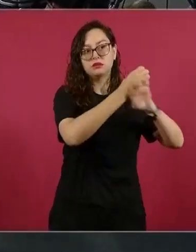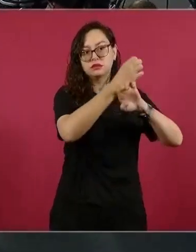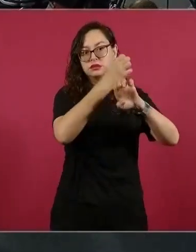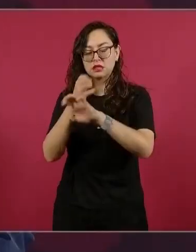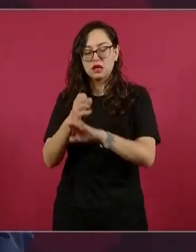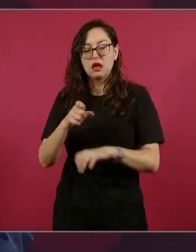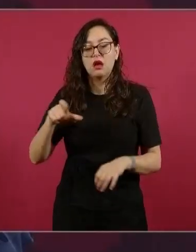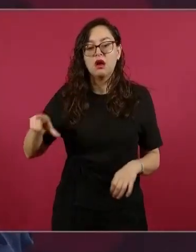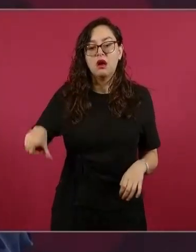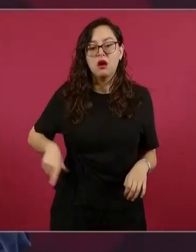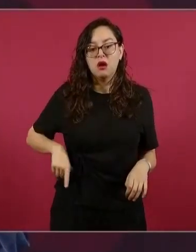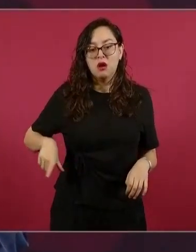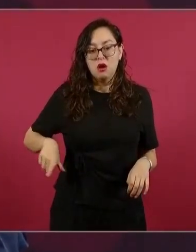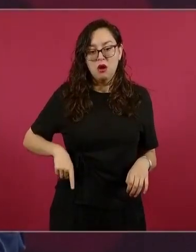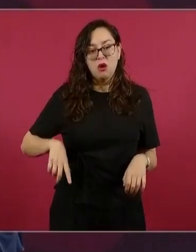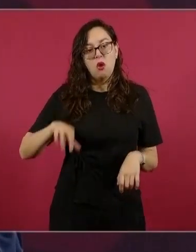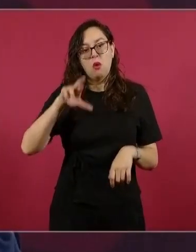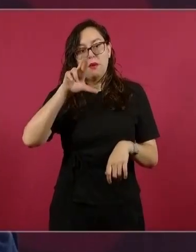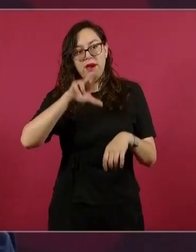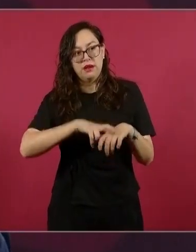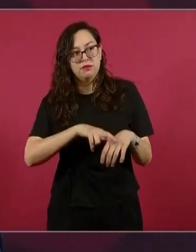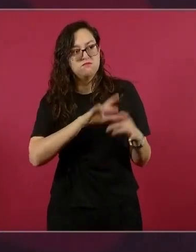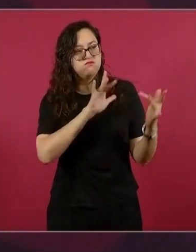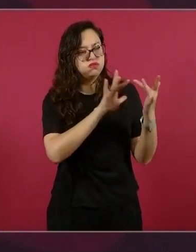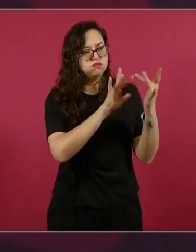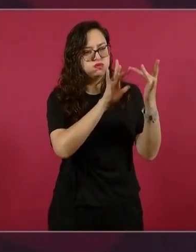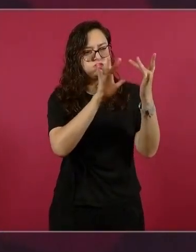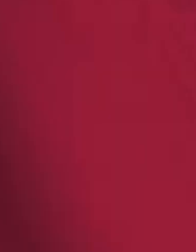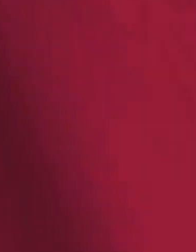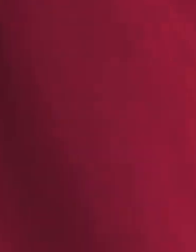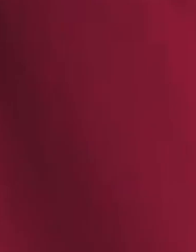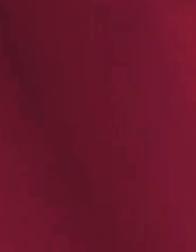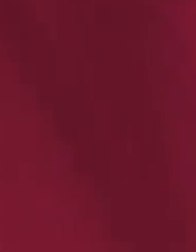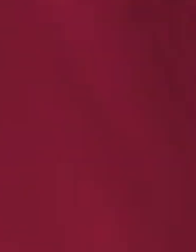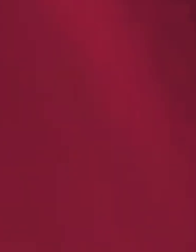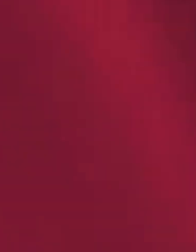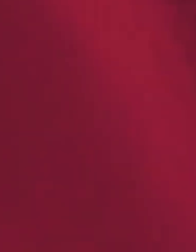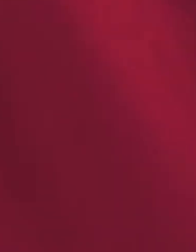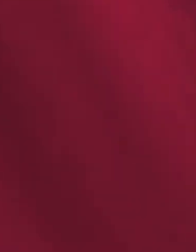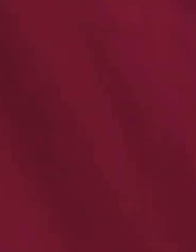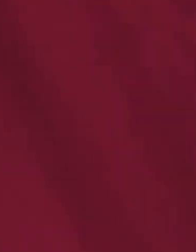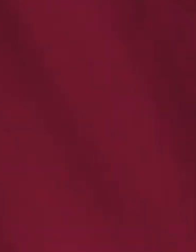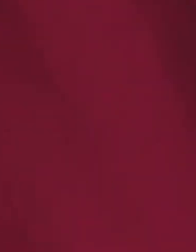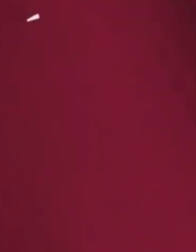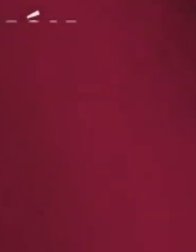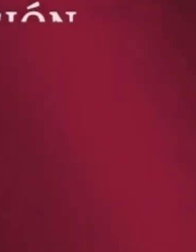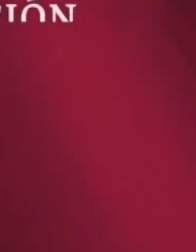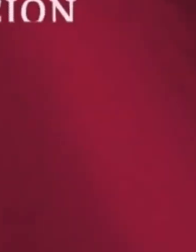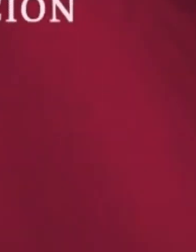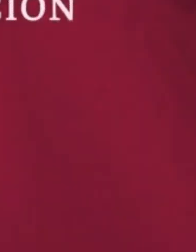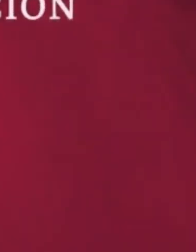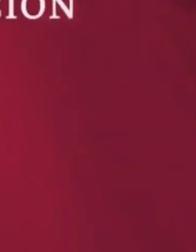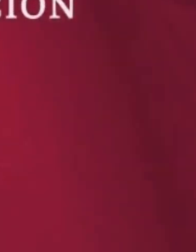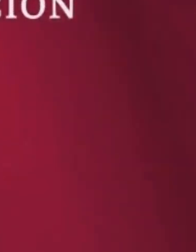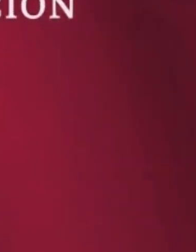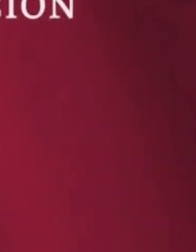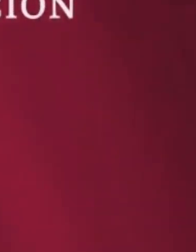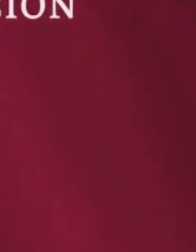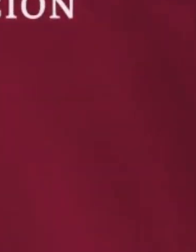de 8 estados de la República. Gobierno de México.